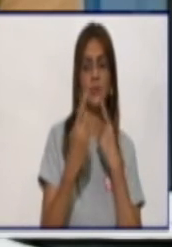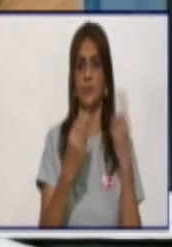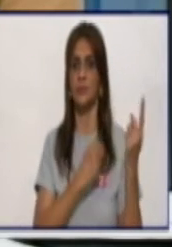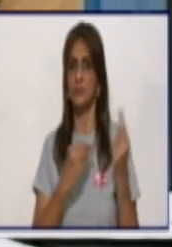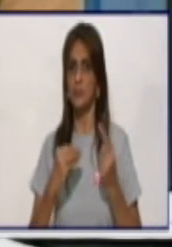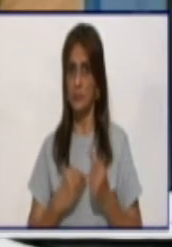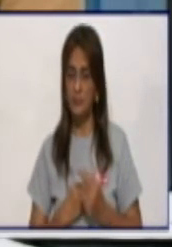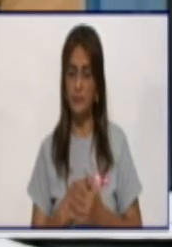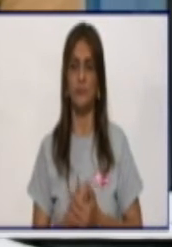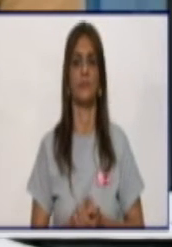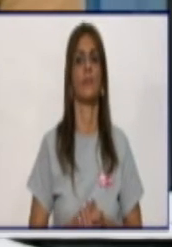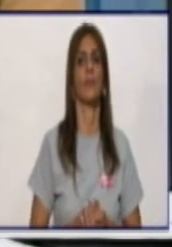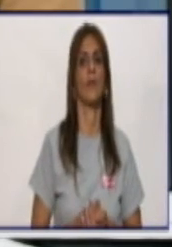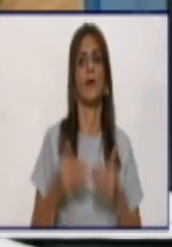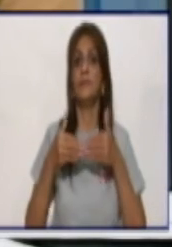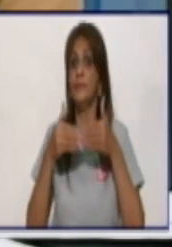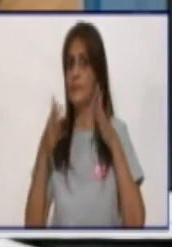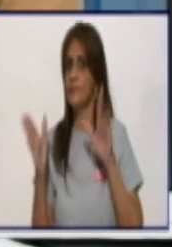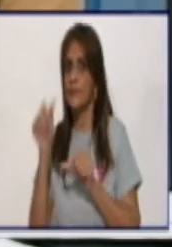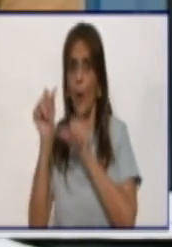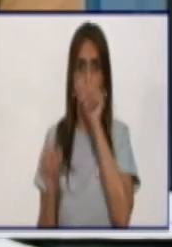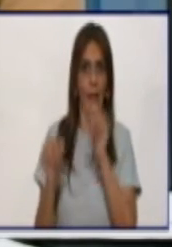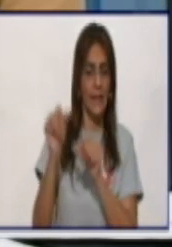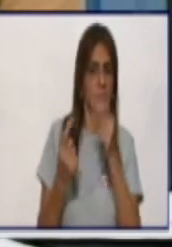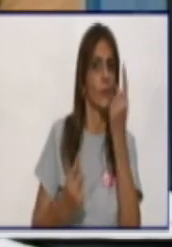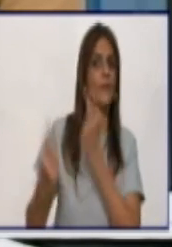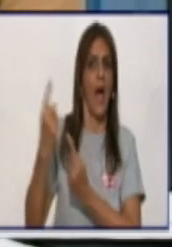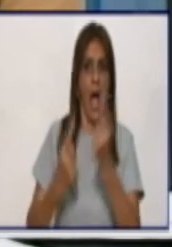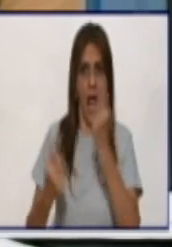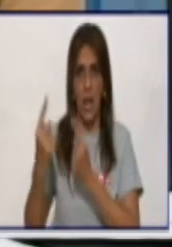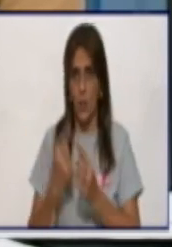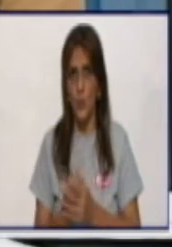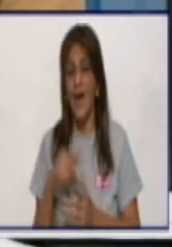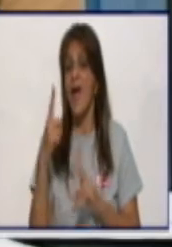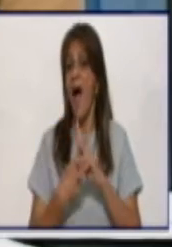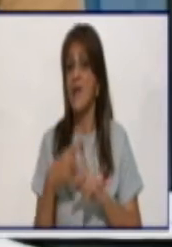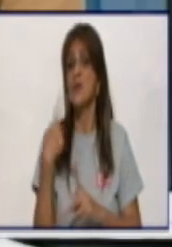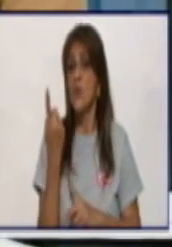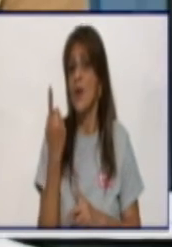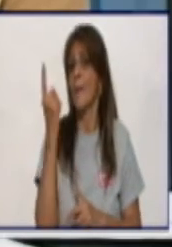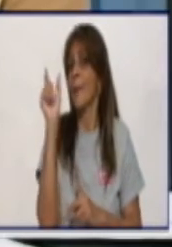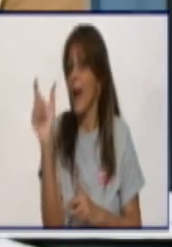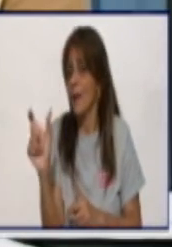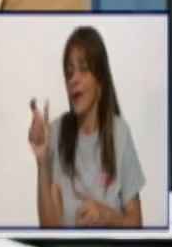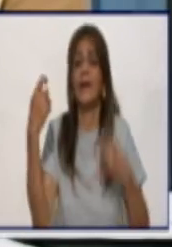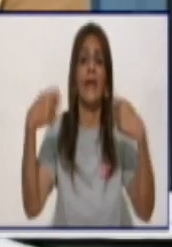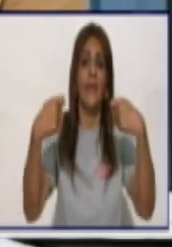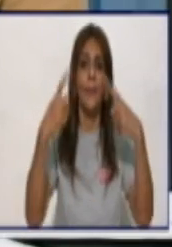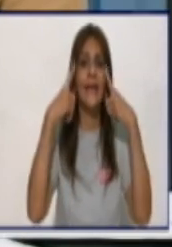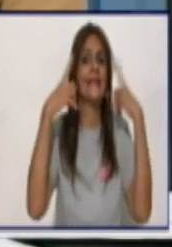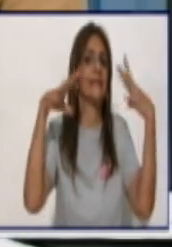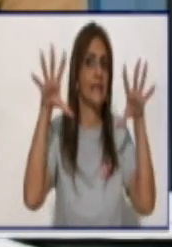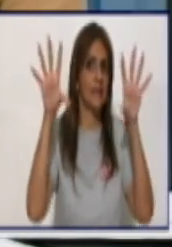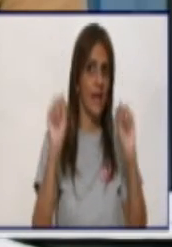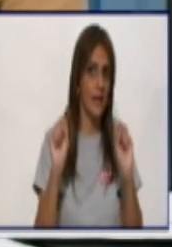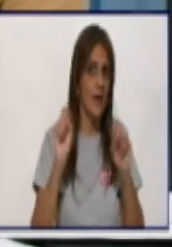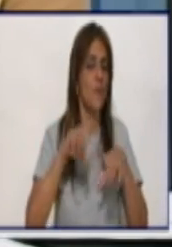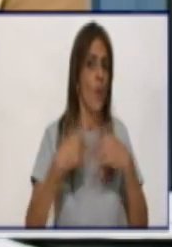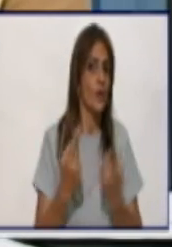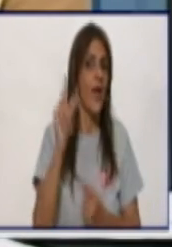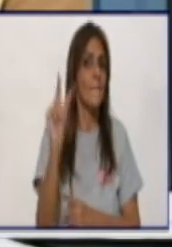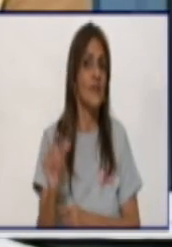actividad quirúrgica que hay una palabra que tiene que ser de un denominador común es entendimiento hay personas que llevan dos años esperando por una